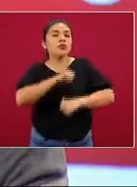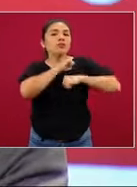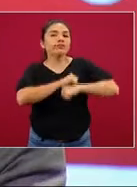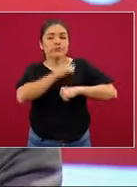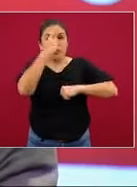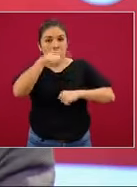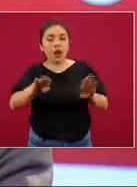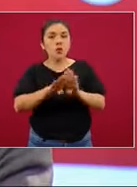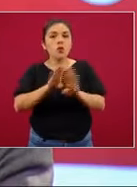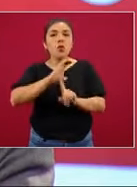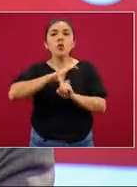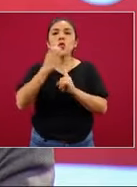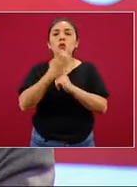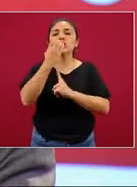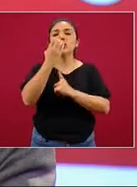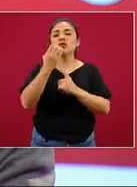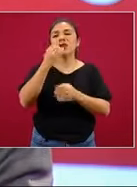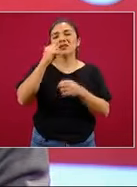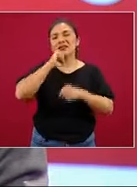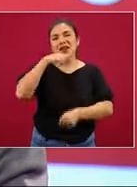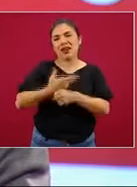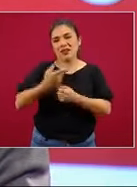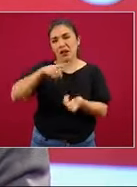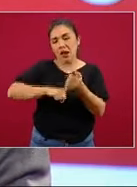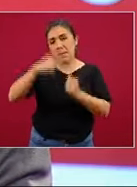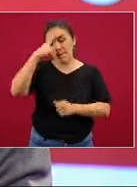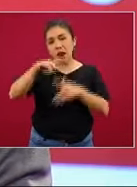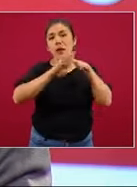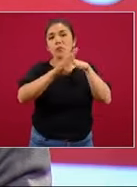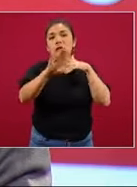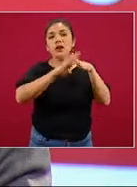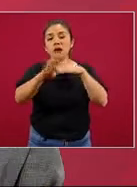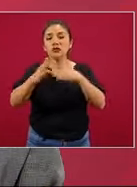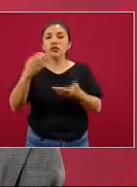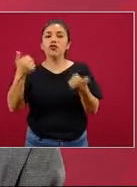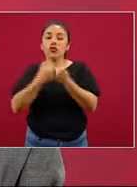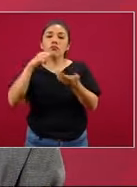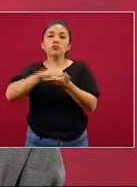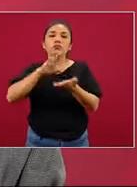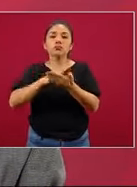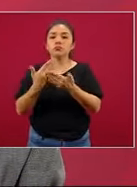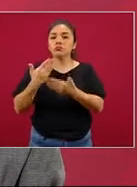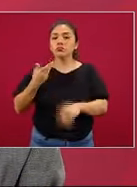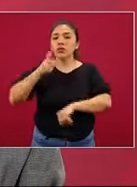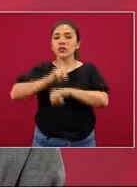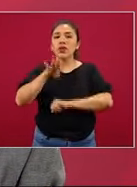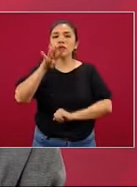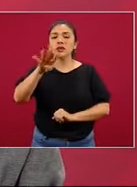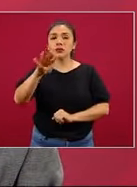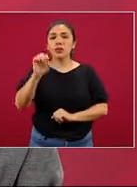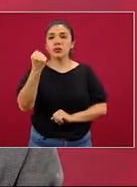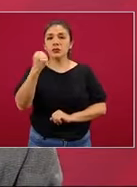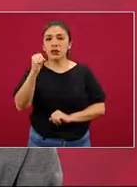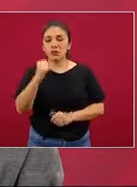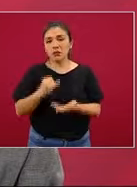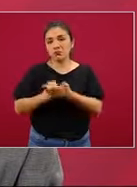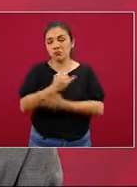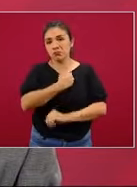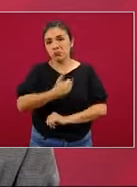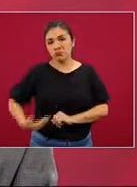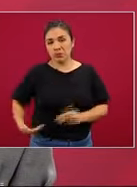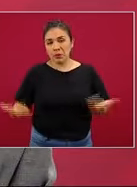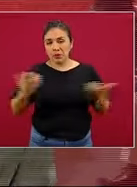en la Comisión Intersecretarial de Migración que fue establecida el pasado 19 de septiembre por decreto